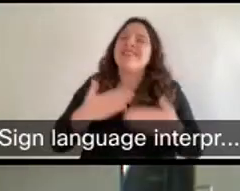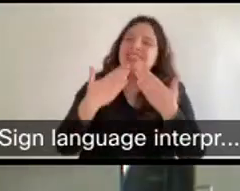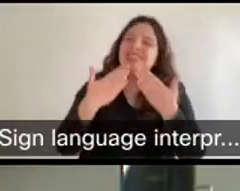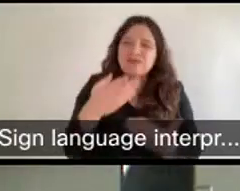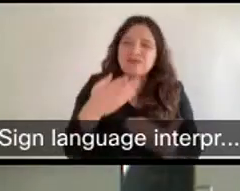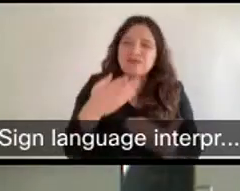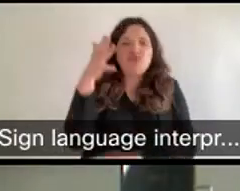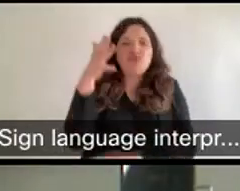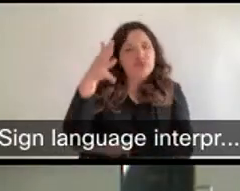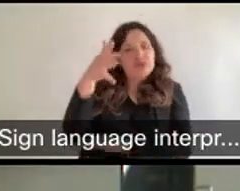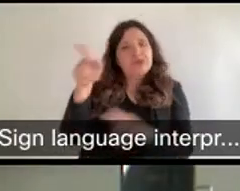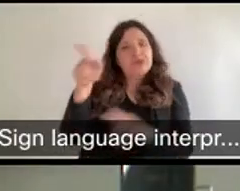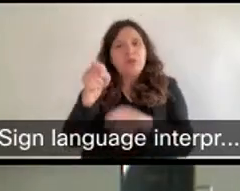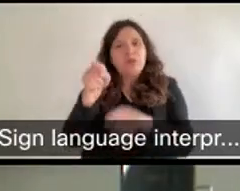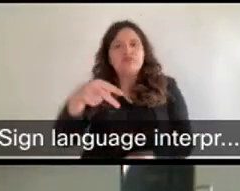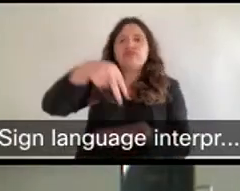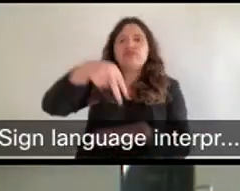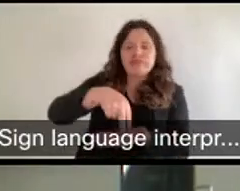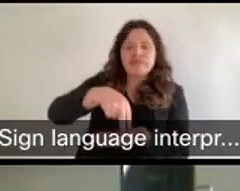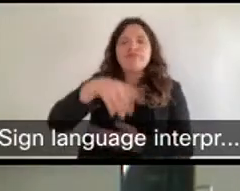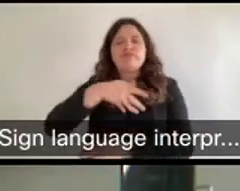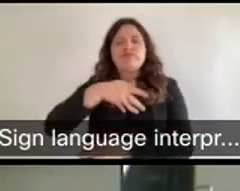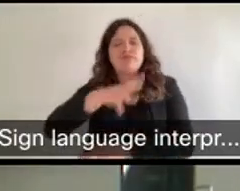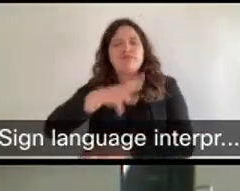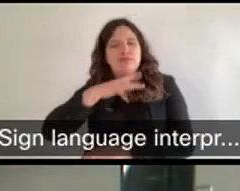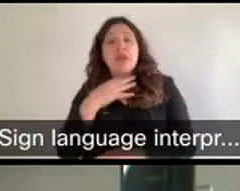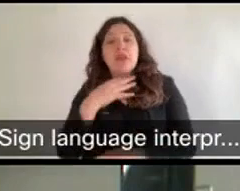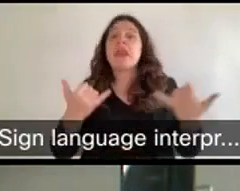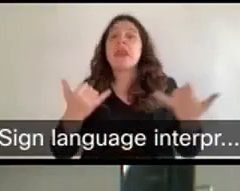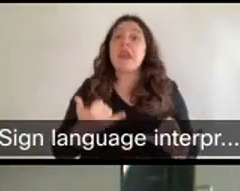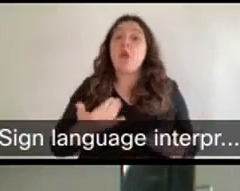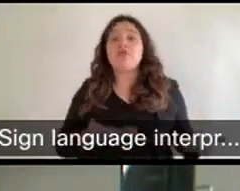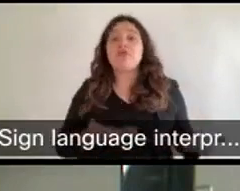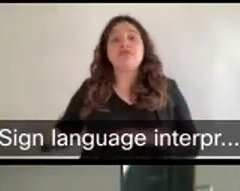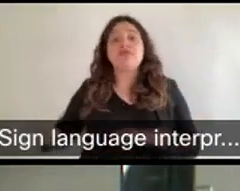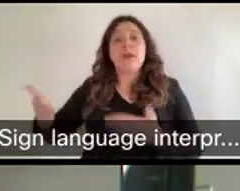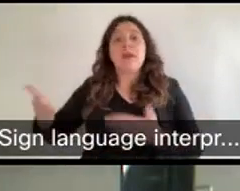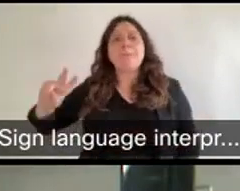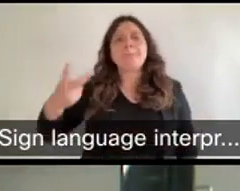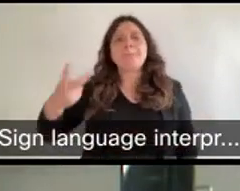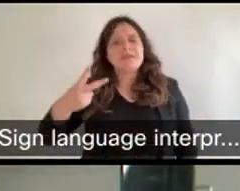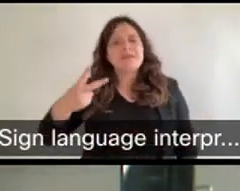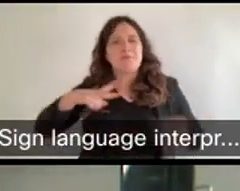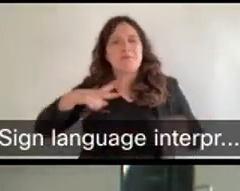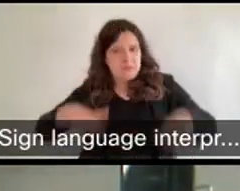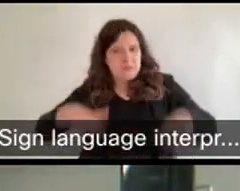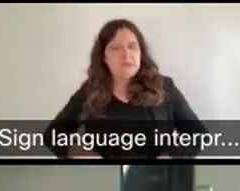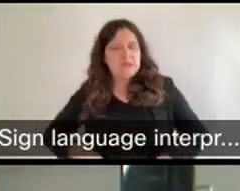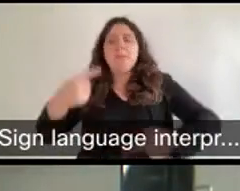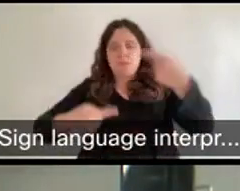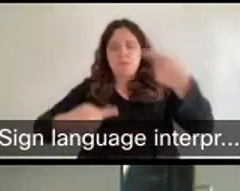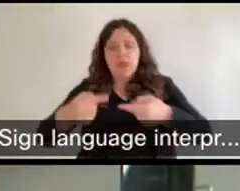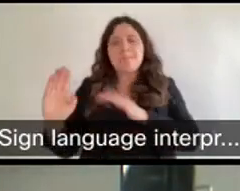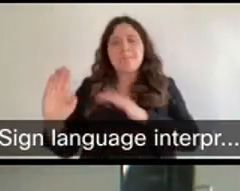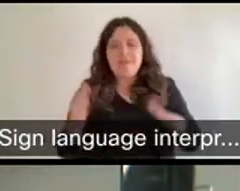tu presentación y por acompañarnos. A continuación, le damos la palabra a la viceministra de Política, Planificación y Evaluación